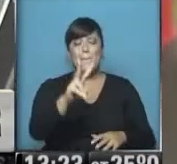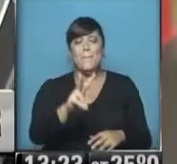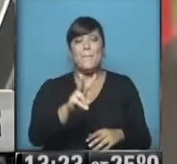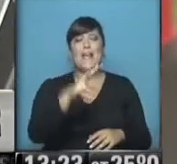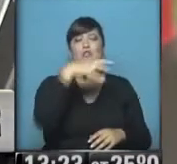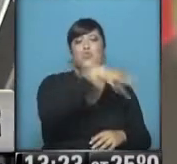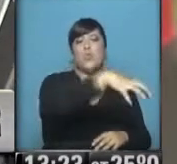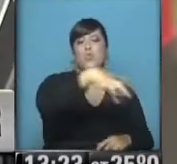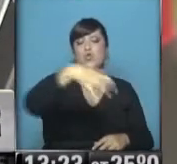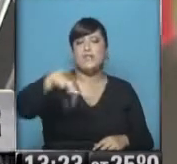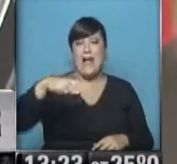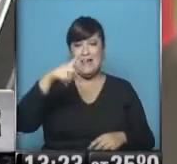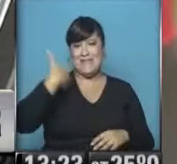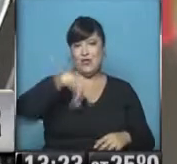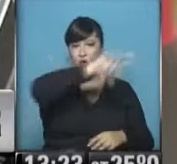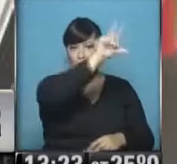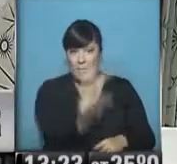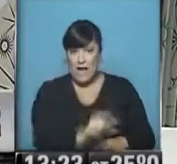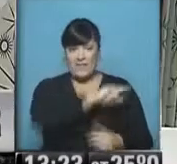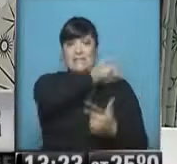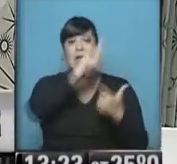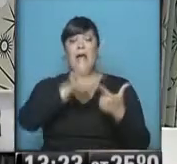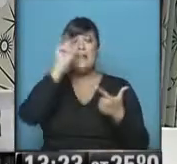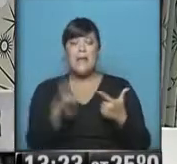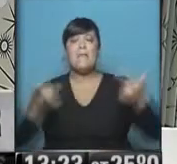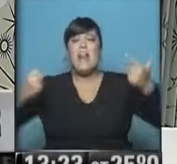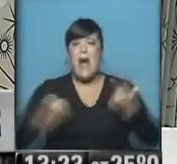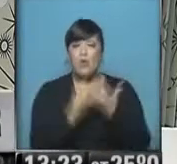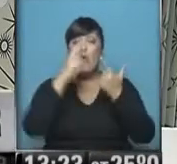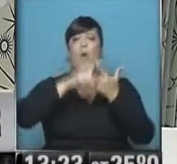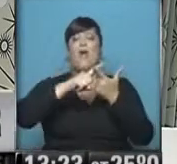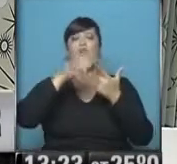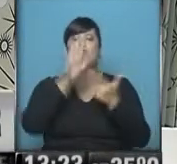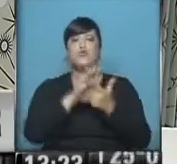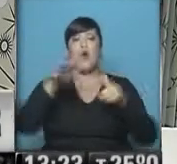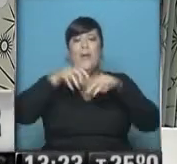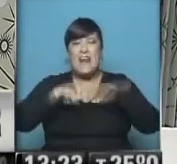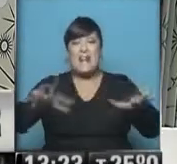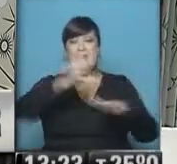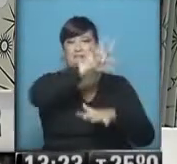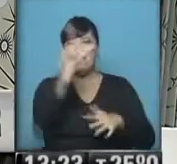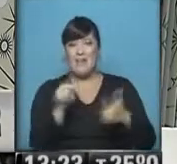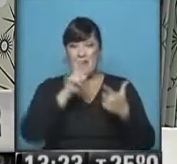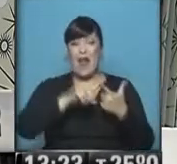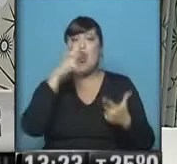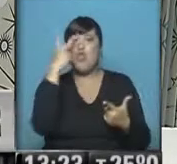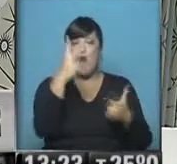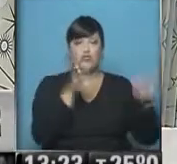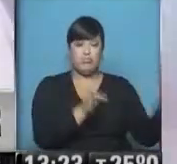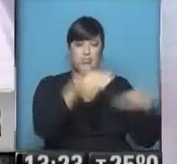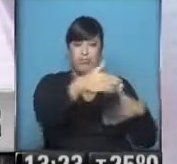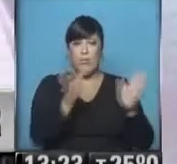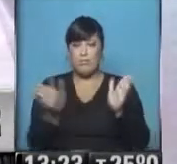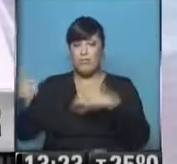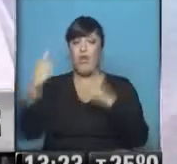sucursales a lo largo del ancho del país también en el marco de lo que es la red Federal de comercio proximidad tenemos dos kits con los principales